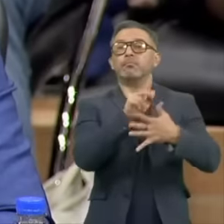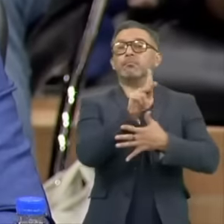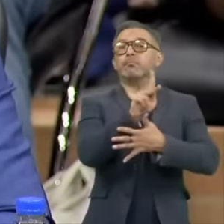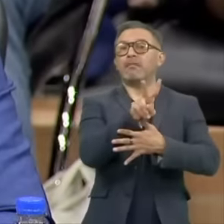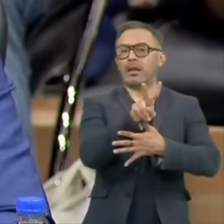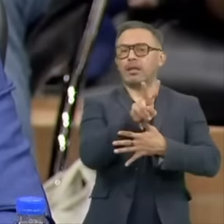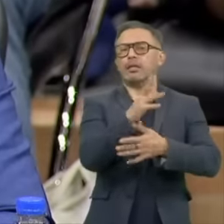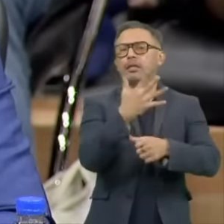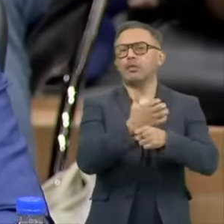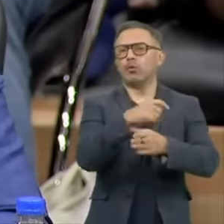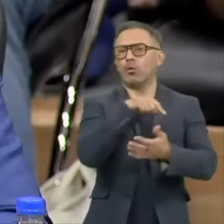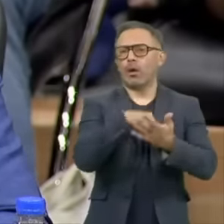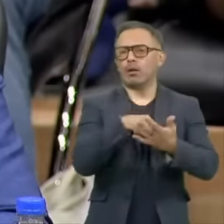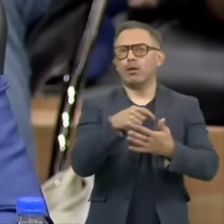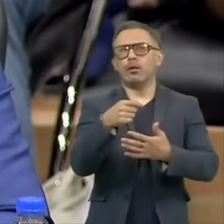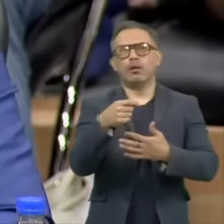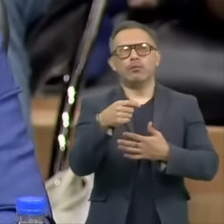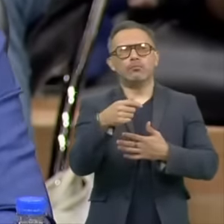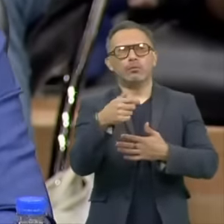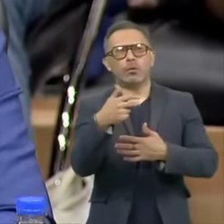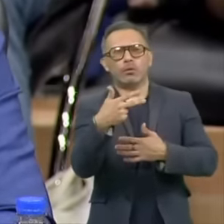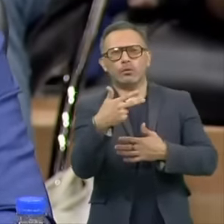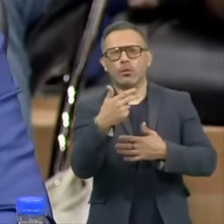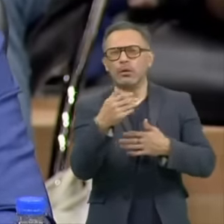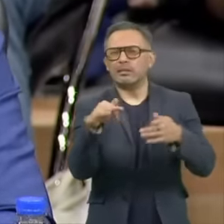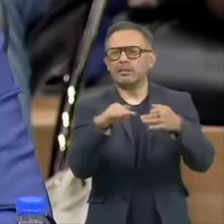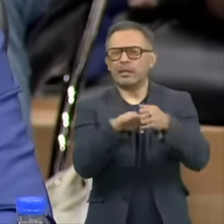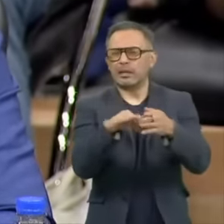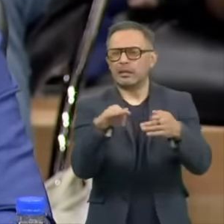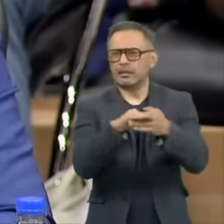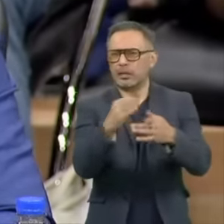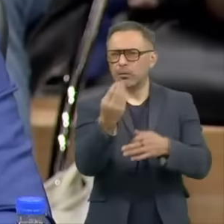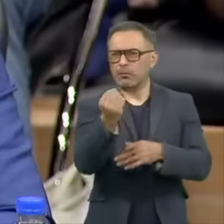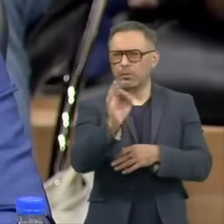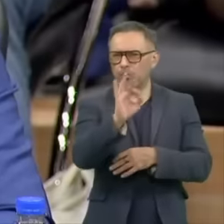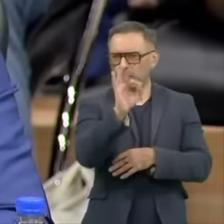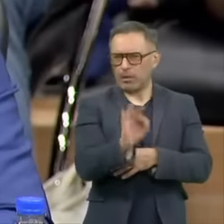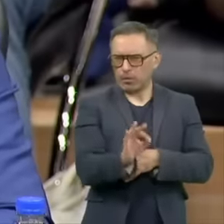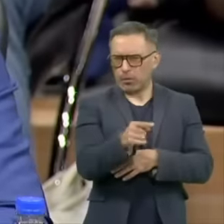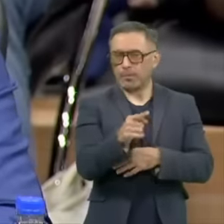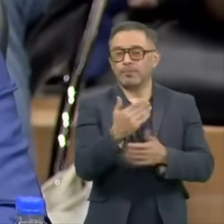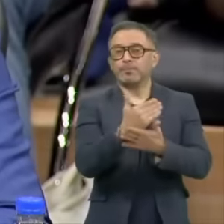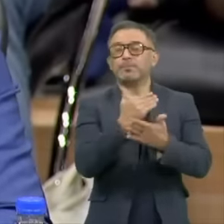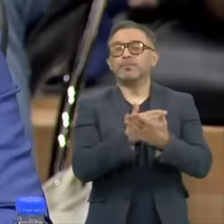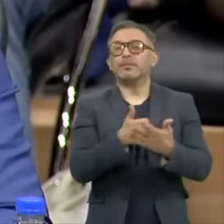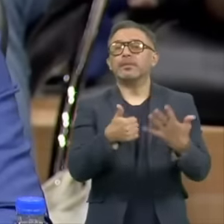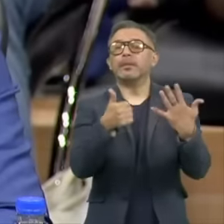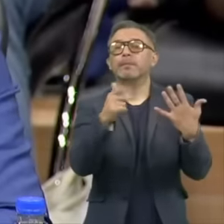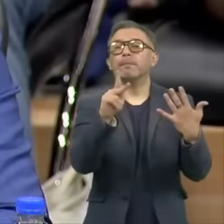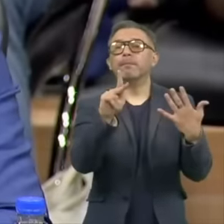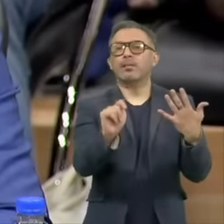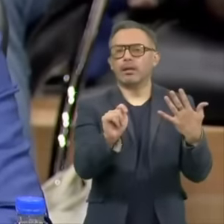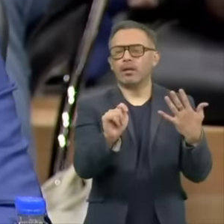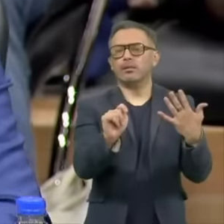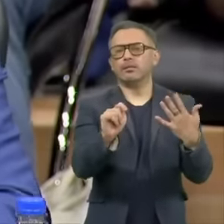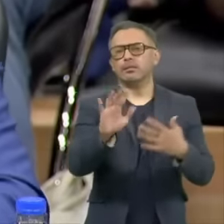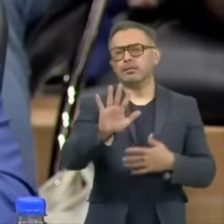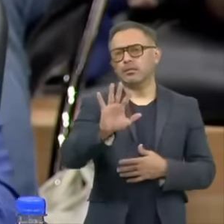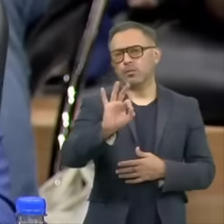el 8% y cachito, casi el 9% de la votación, y el PT obtuvo el